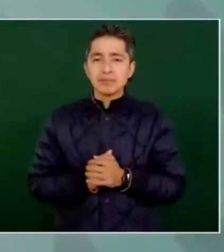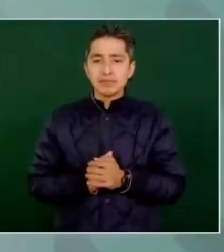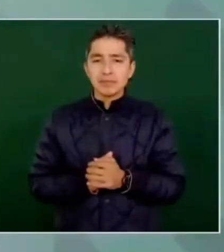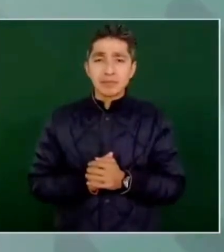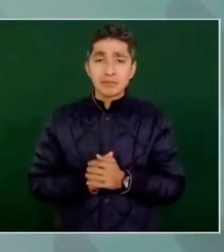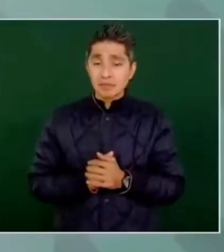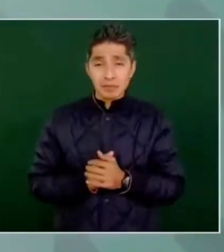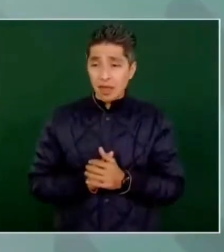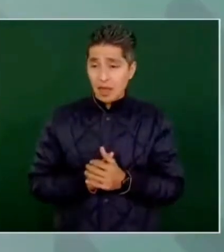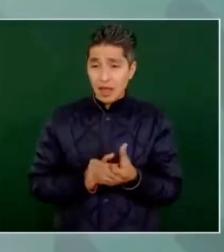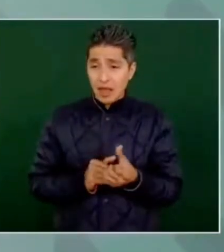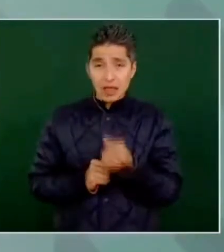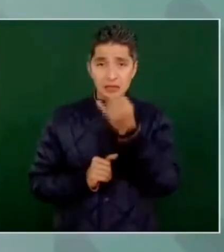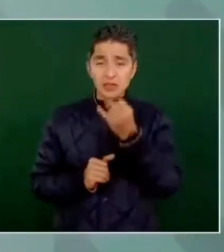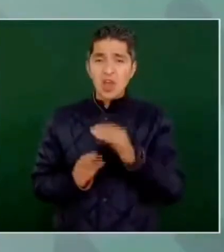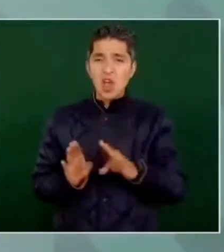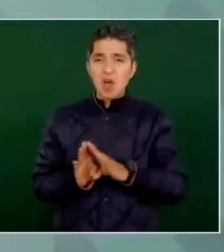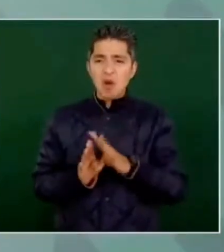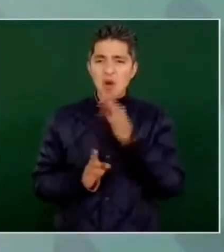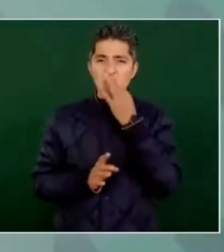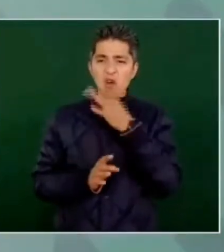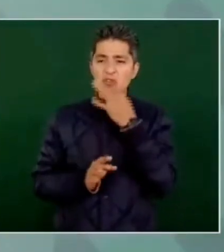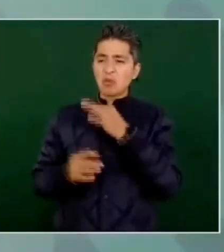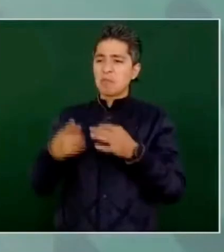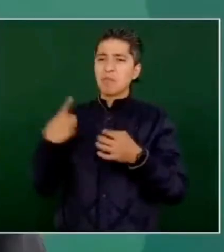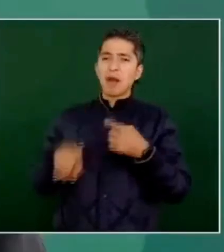Así, con esa prepotencia.